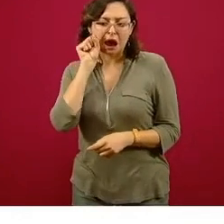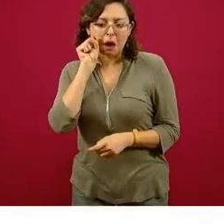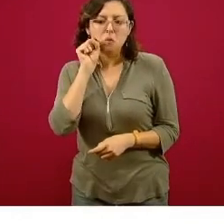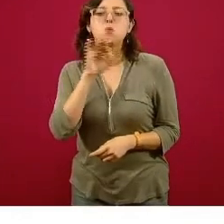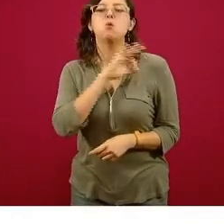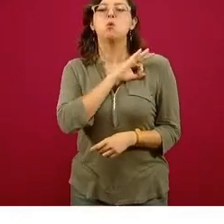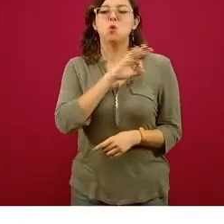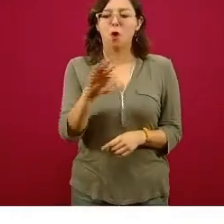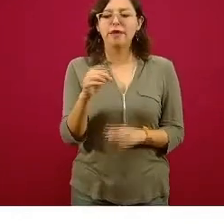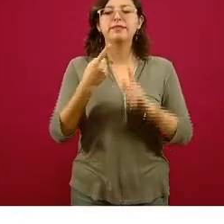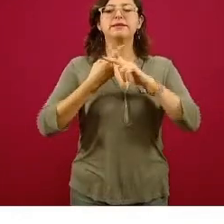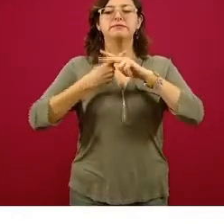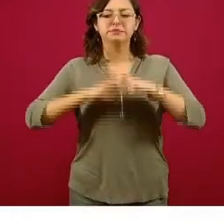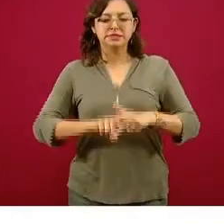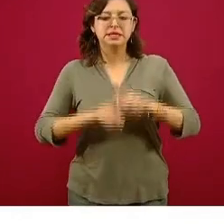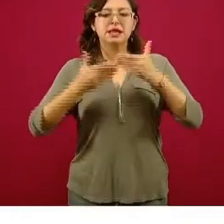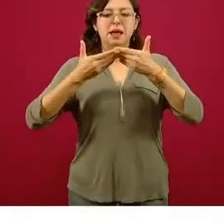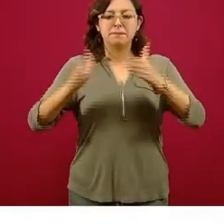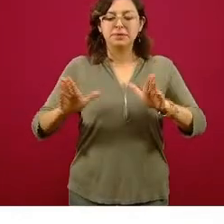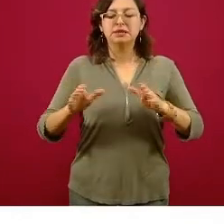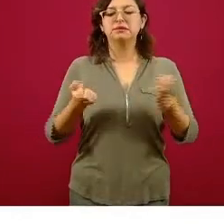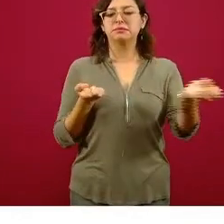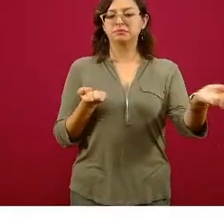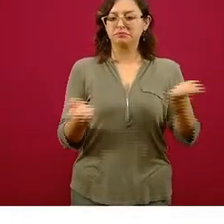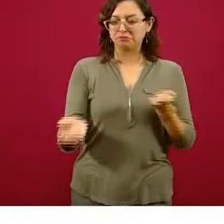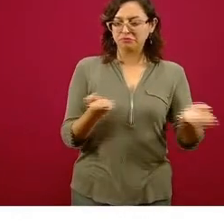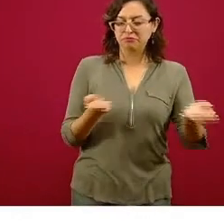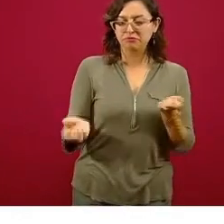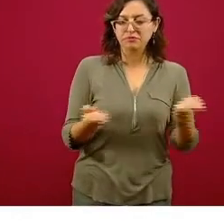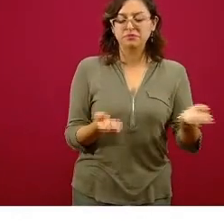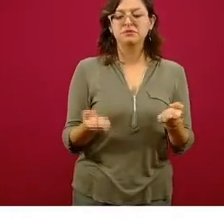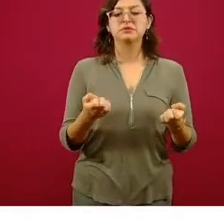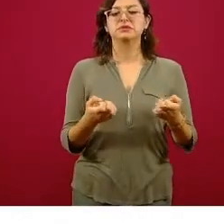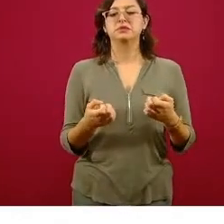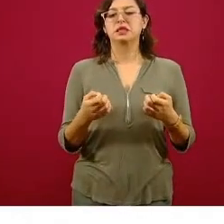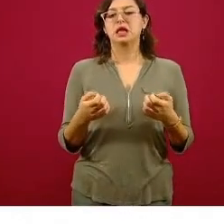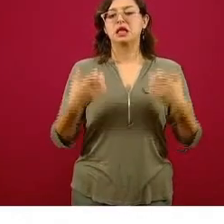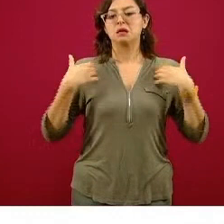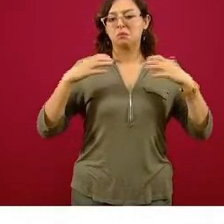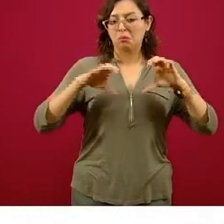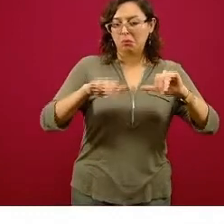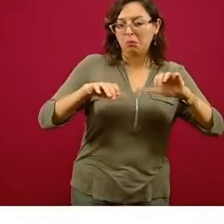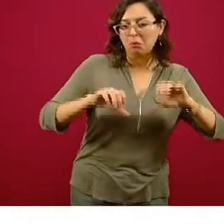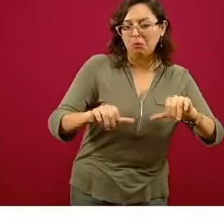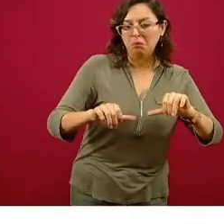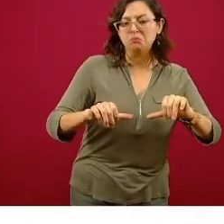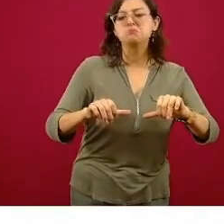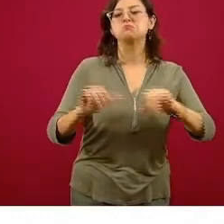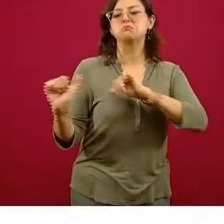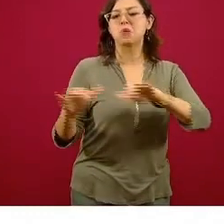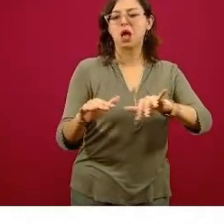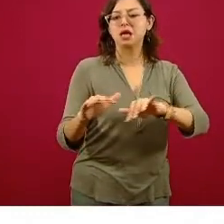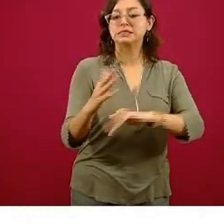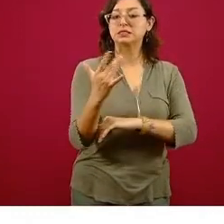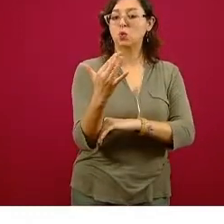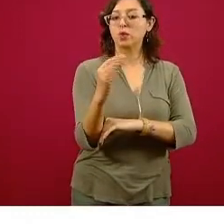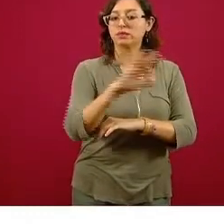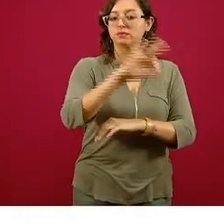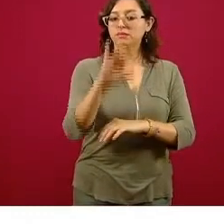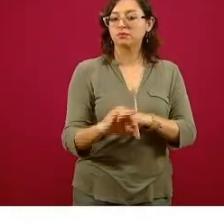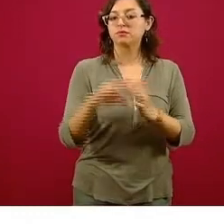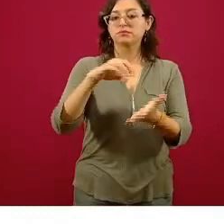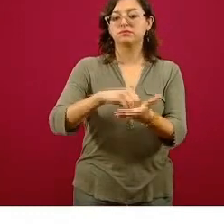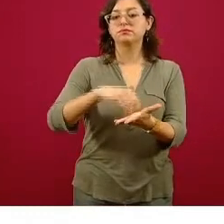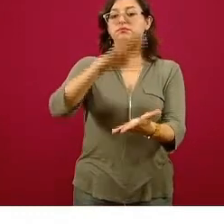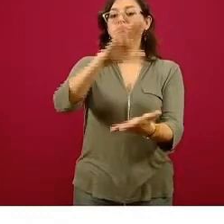tener cierta apertura. Los gimnasios, por ejemplo, spas y similares pueden tener un aforo del 50%, pero